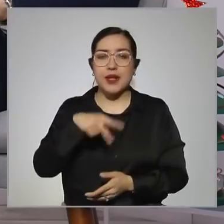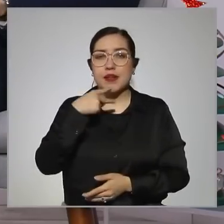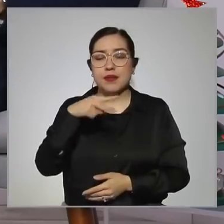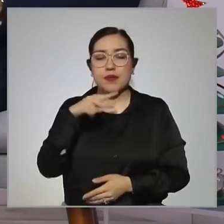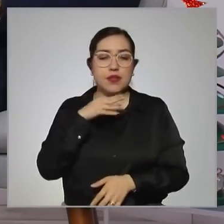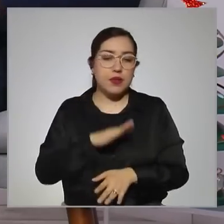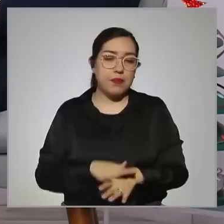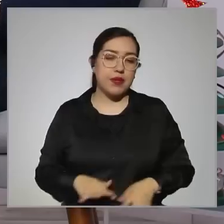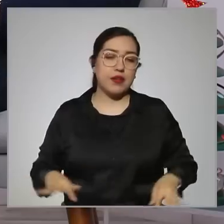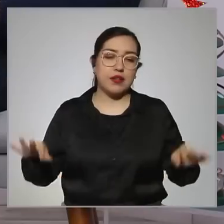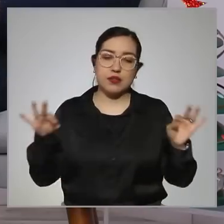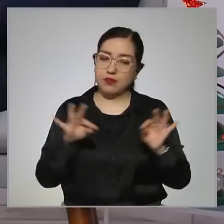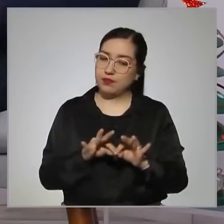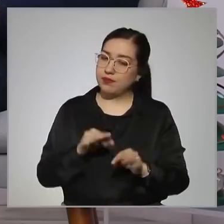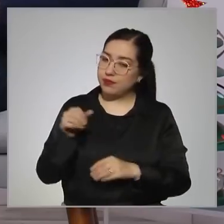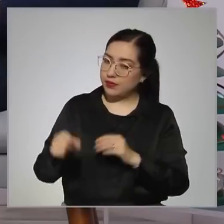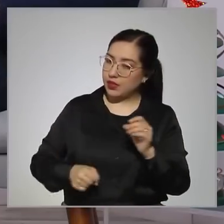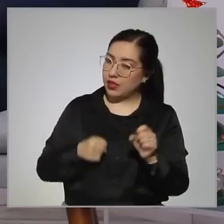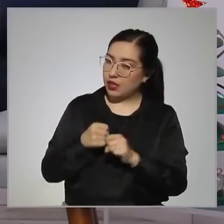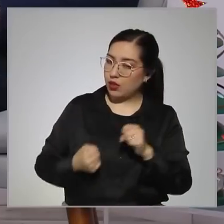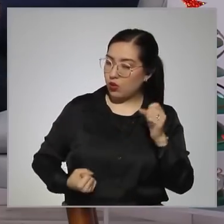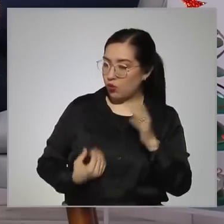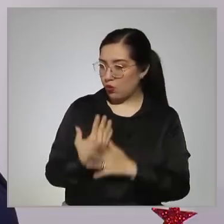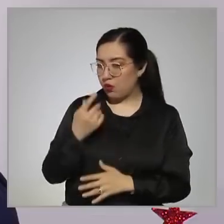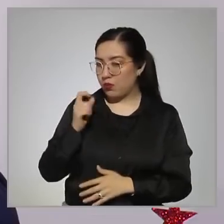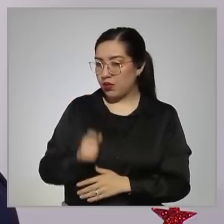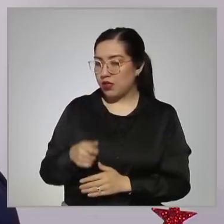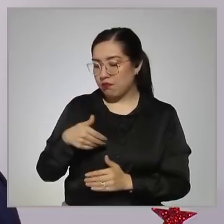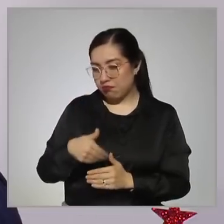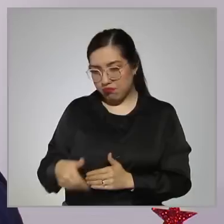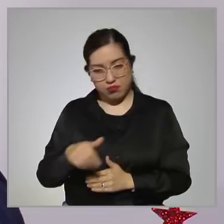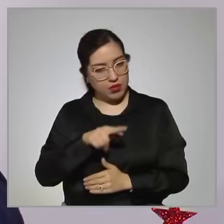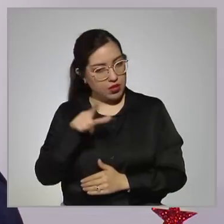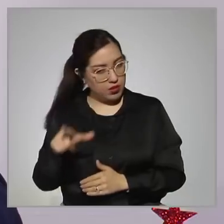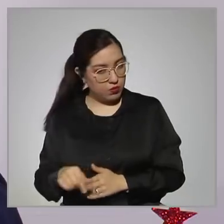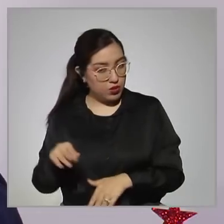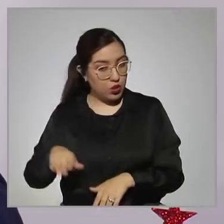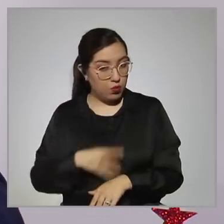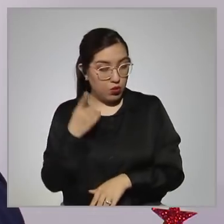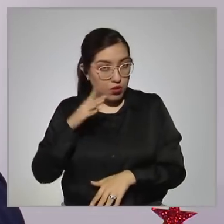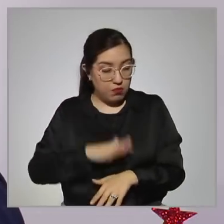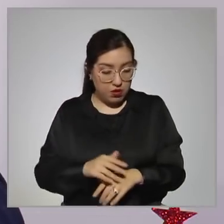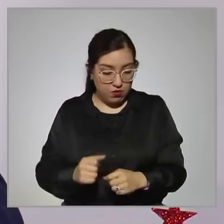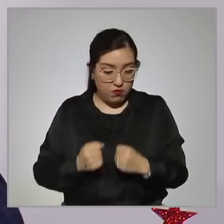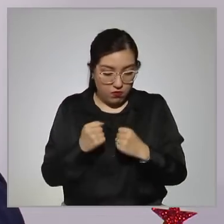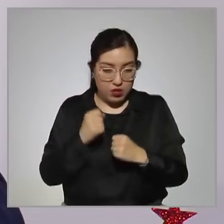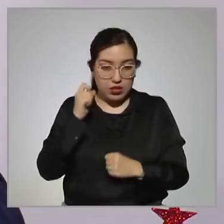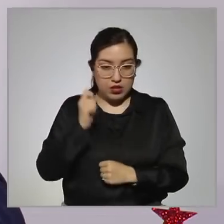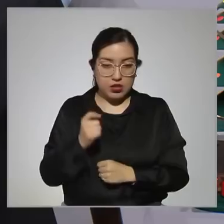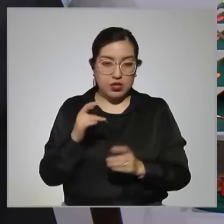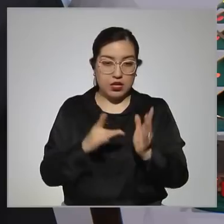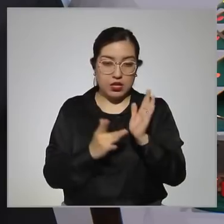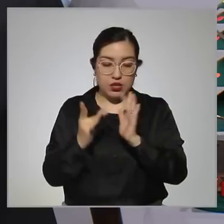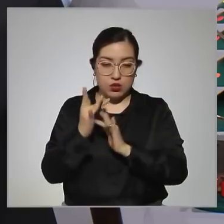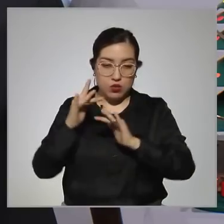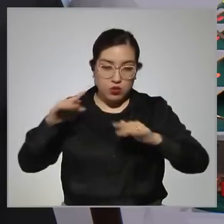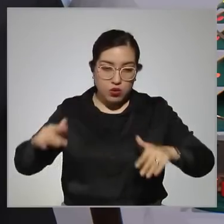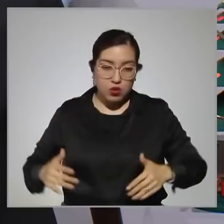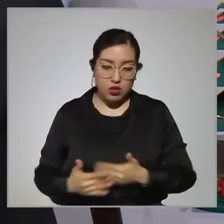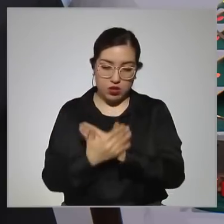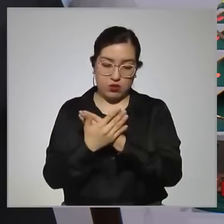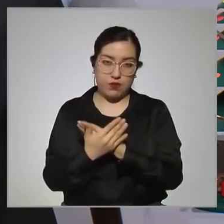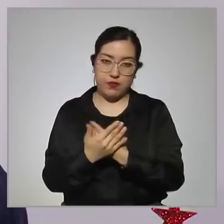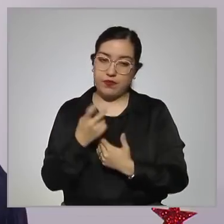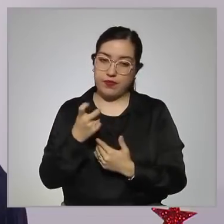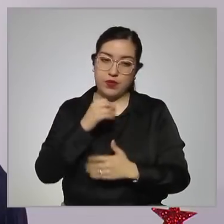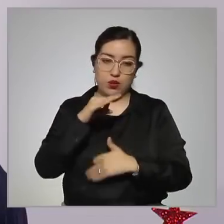¿sí? El Año Nuevo es como el apéndice, porque la celebración fuerte pues es el nacimiento de Jesucristo, claro, que